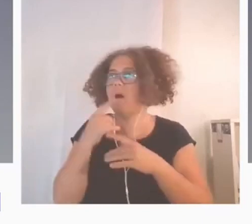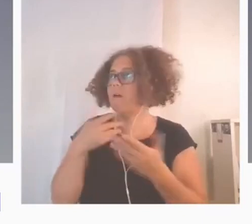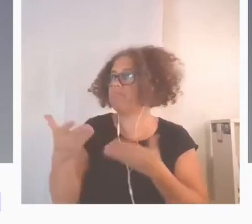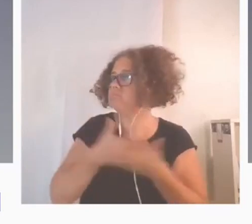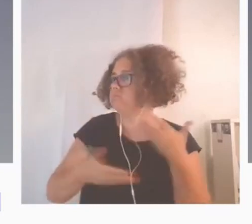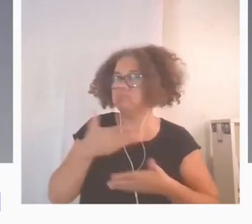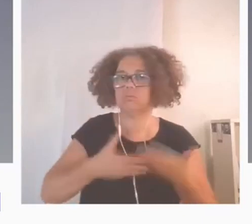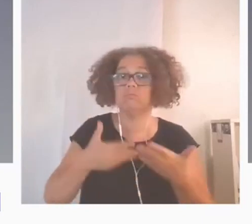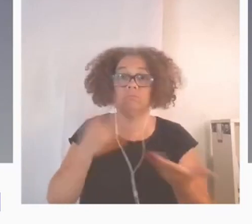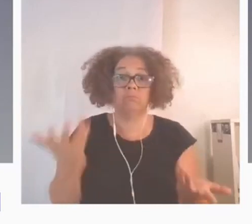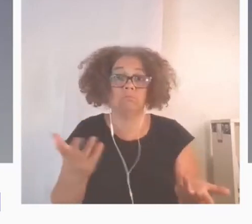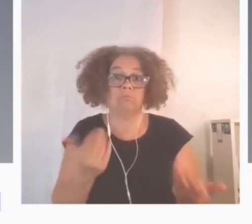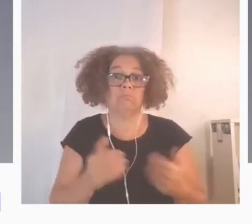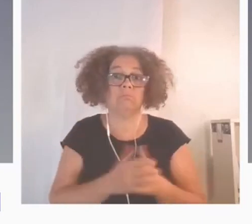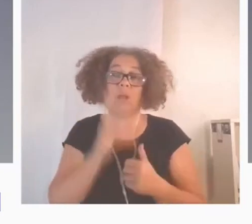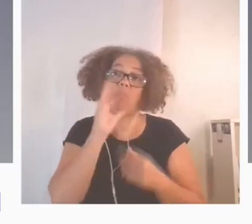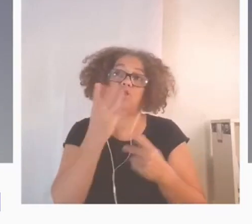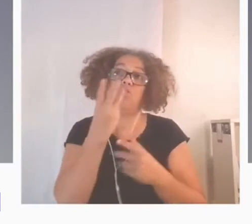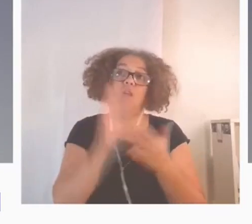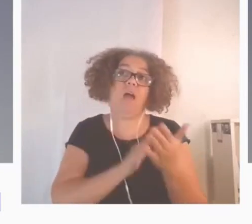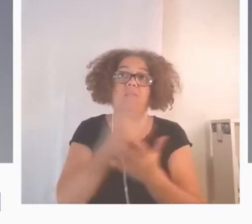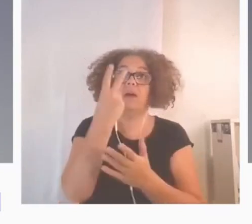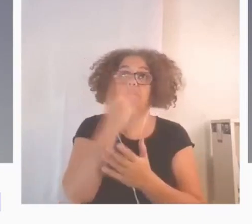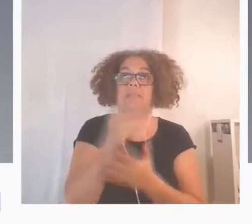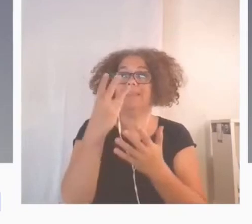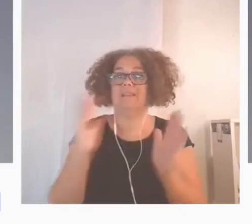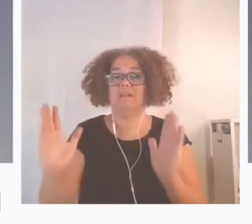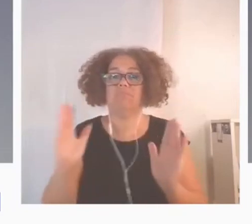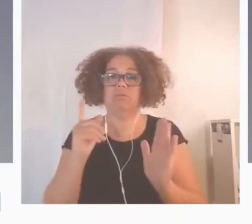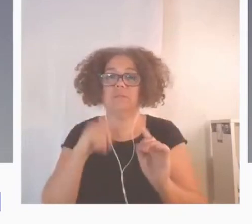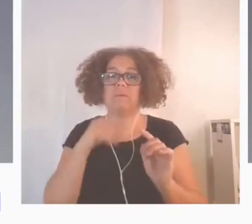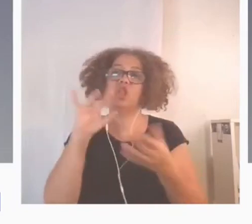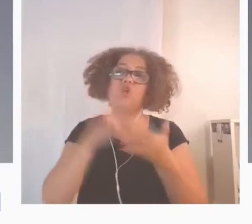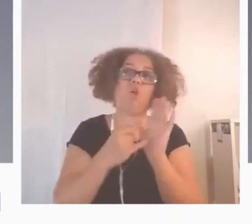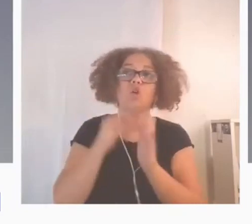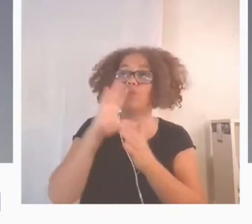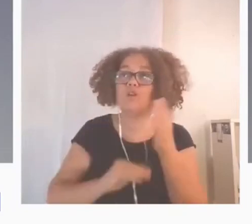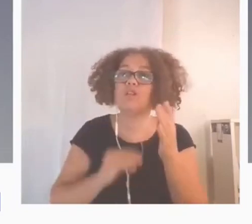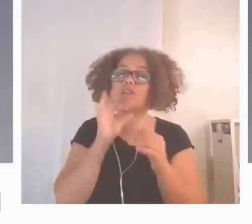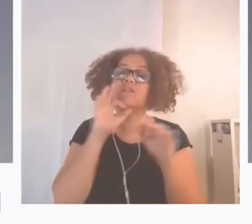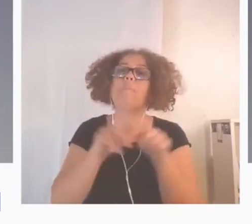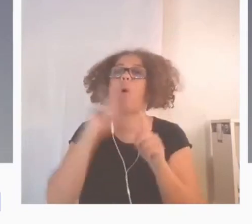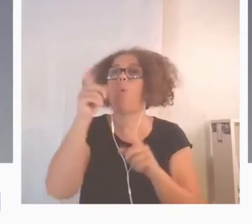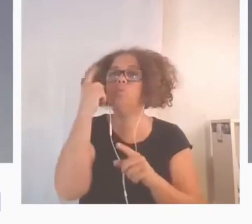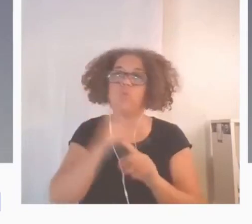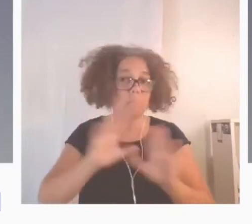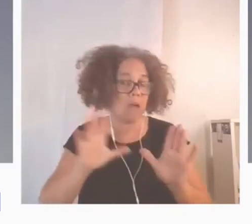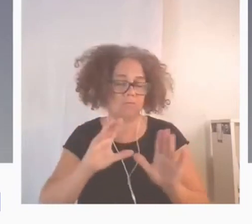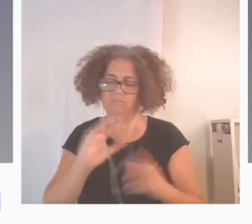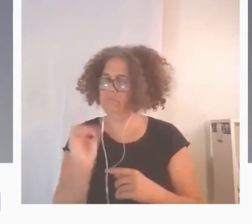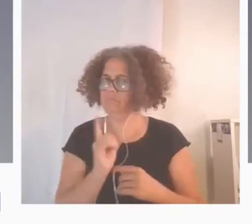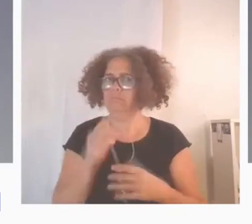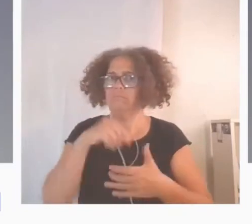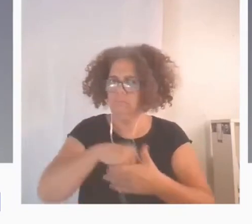eso la Agenda 2030 hace parte de nuestro día a día. Todos estos proyectos que hablábamos, no solo de cultura, pero que hablamos en todo el